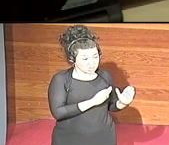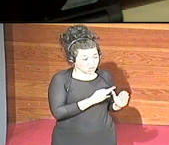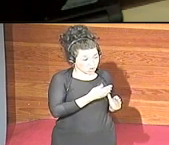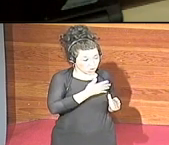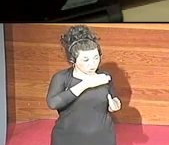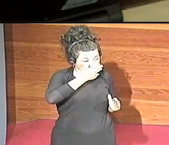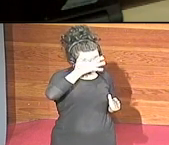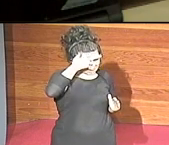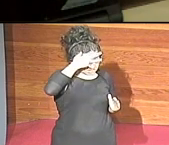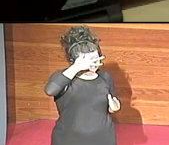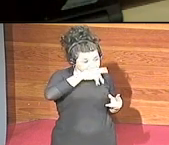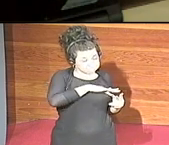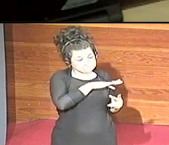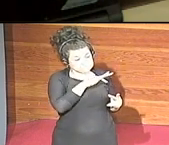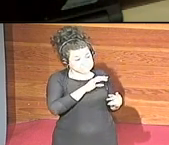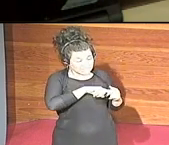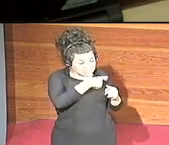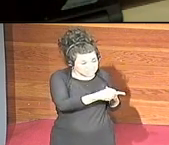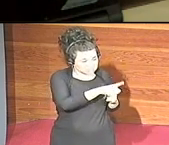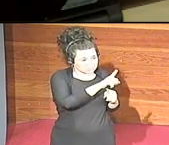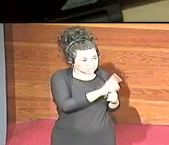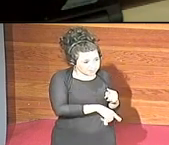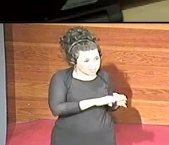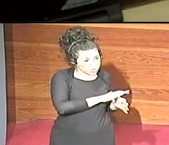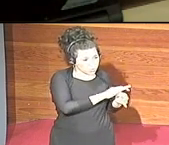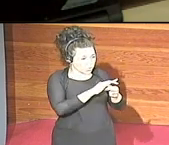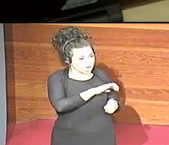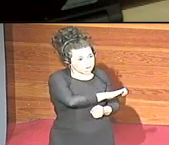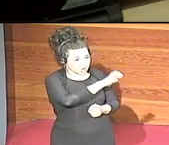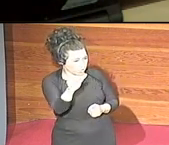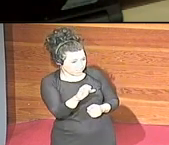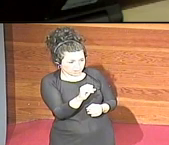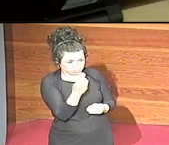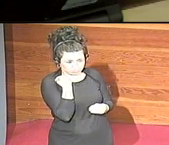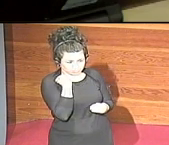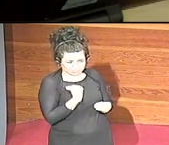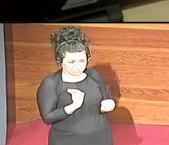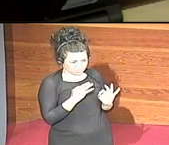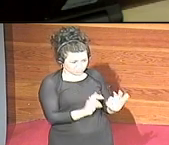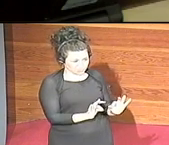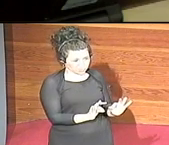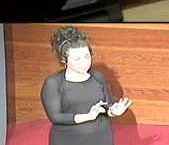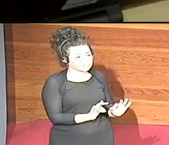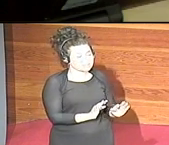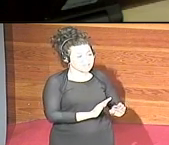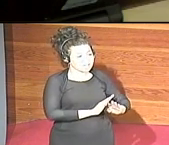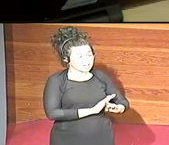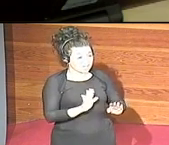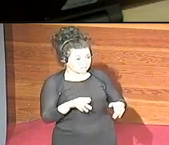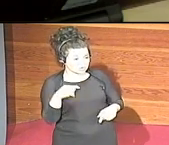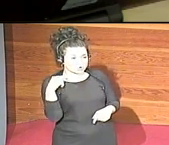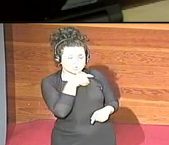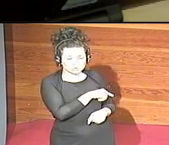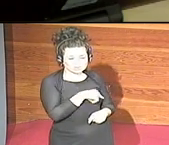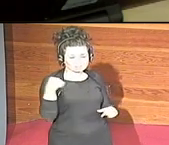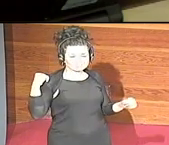después, y en el caso de la Unión Europea, lo mismo. Además, Rusia, como he dicho antes, estaba muy acostumbrada